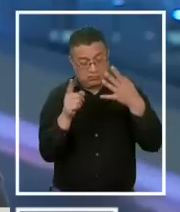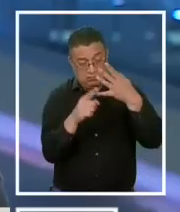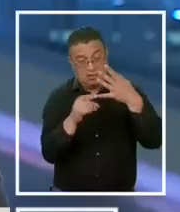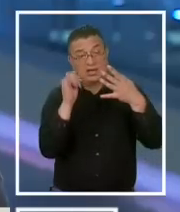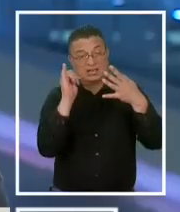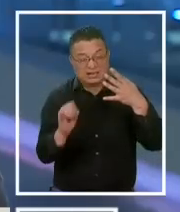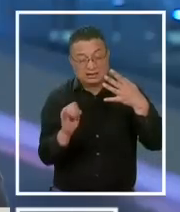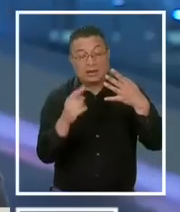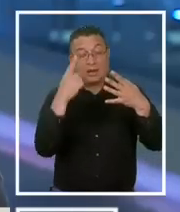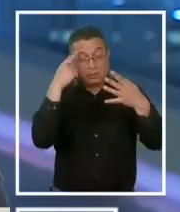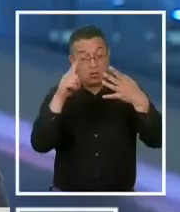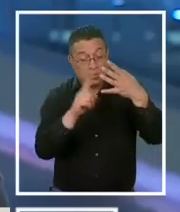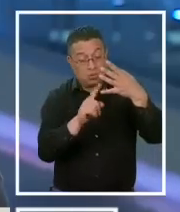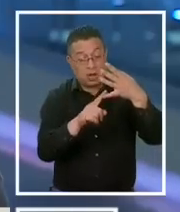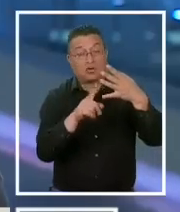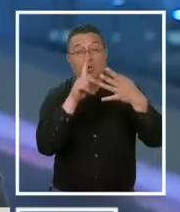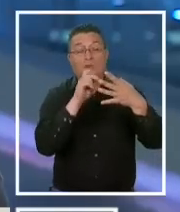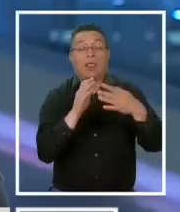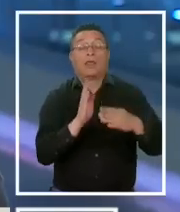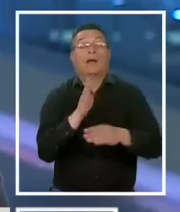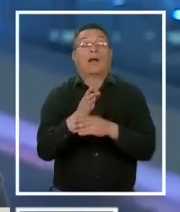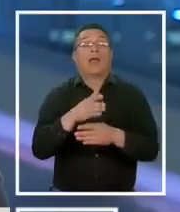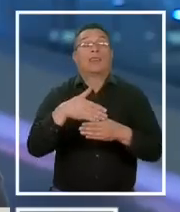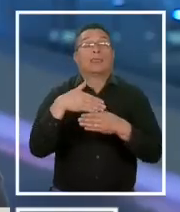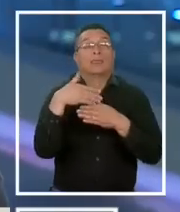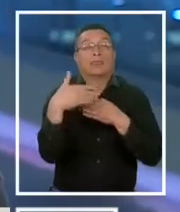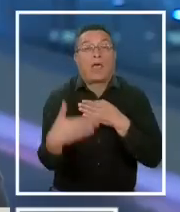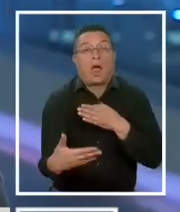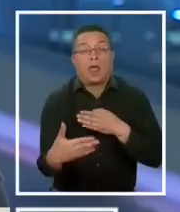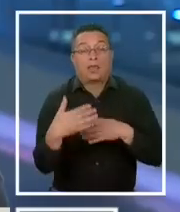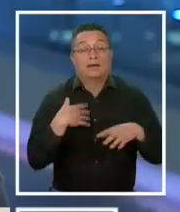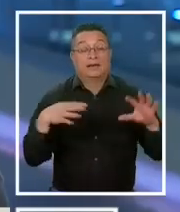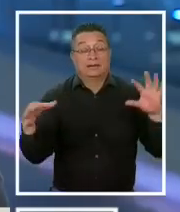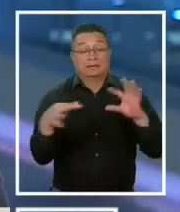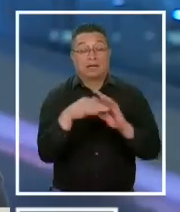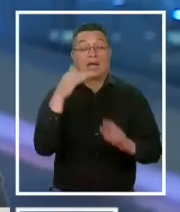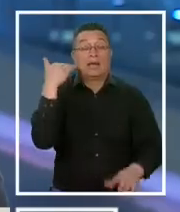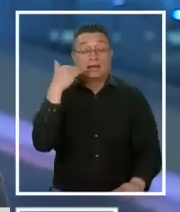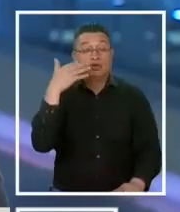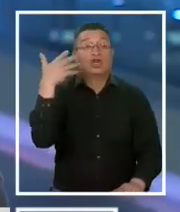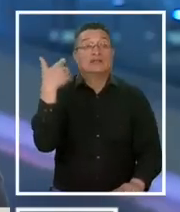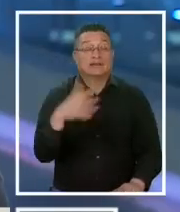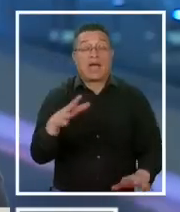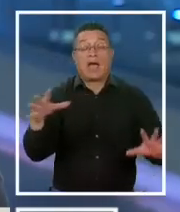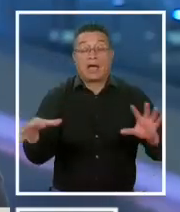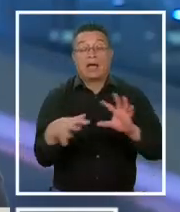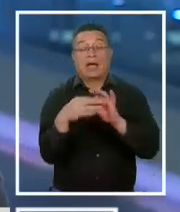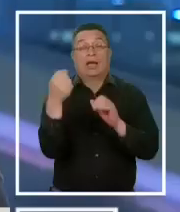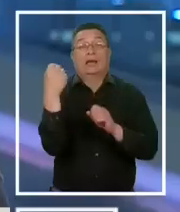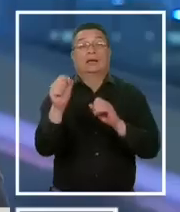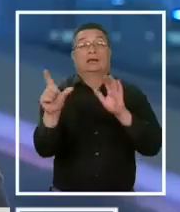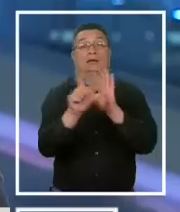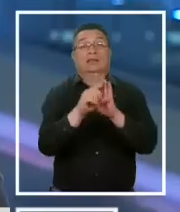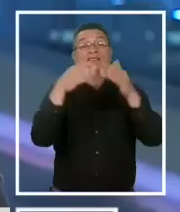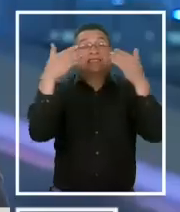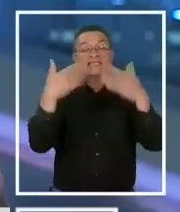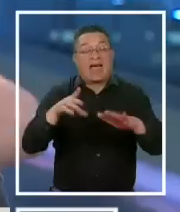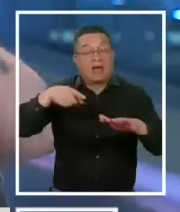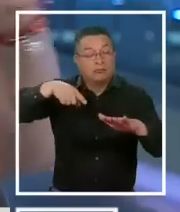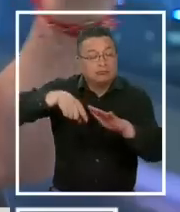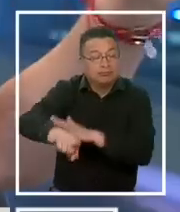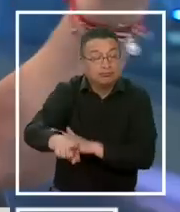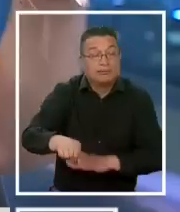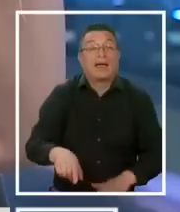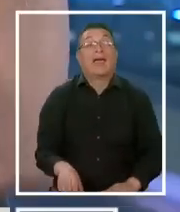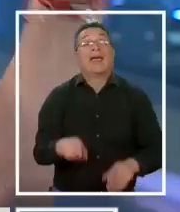pero el cuarto componente ya es llegar un poco tarde porque se relaciona con niños que hagan tenido vinculación con algún delito y por lo tanto